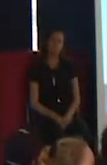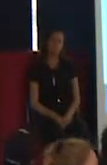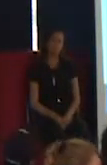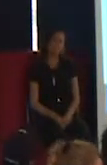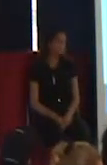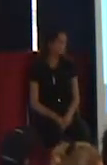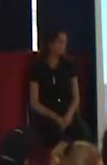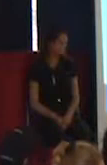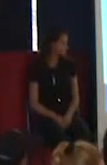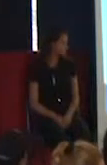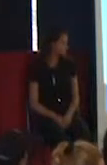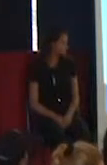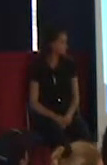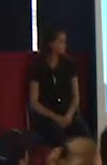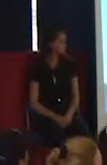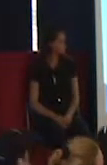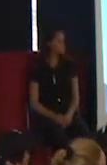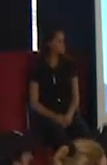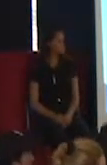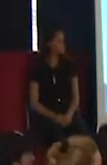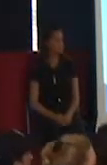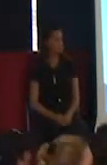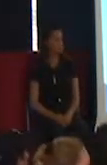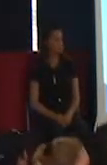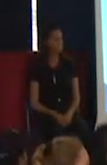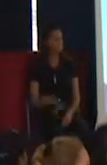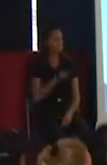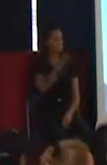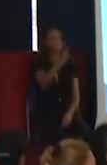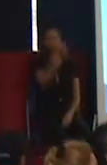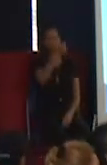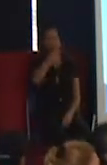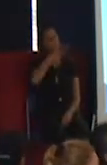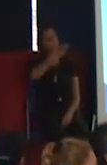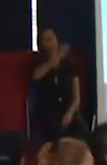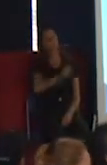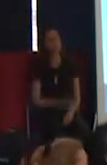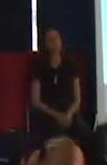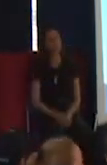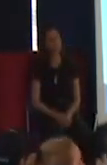¿sí? En esa materia. Permítame un segundito, allí tenemos una pregunta.